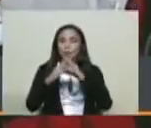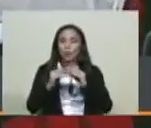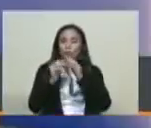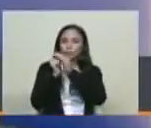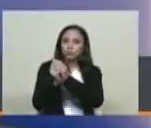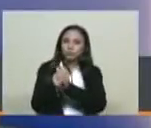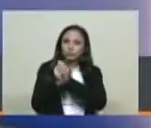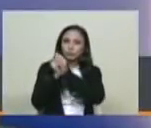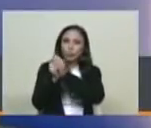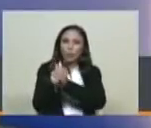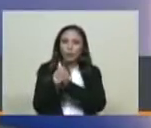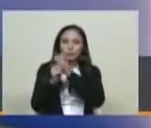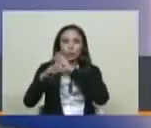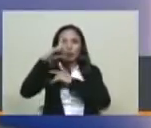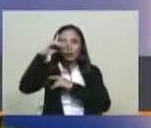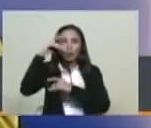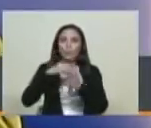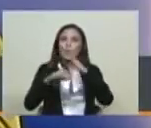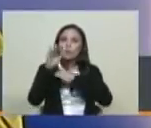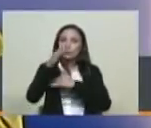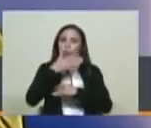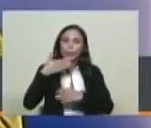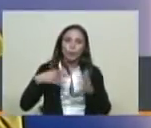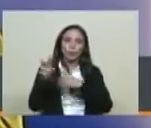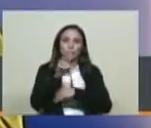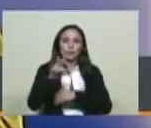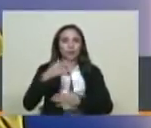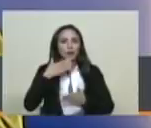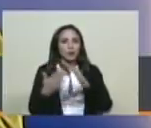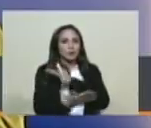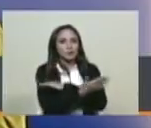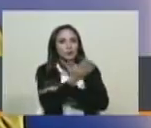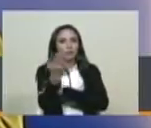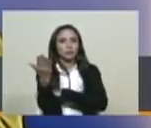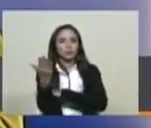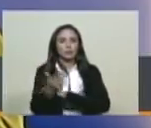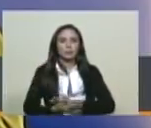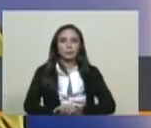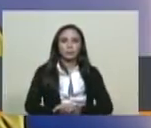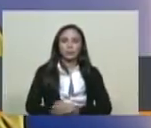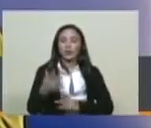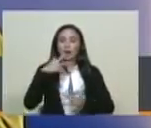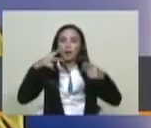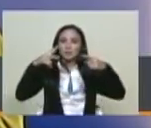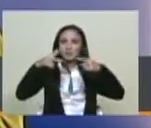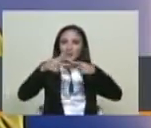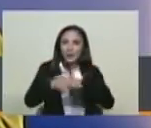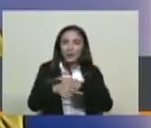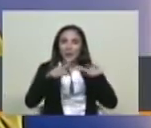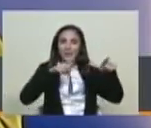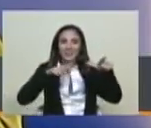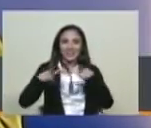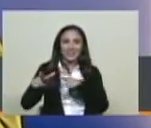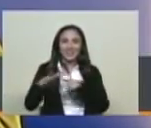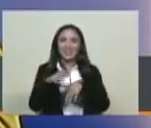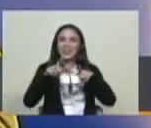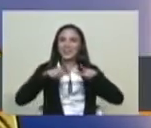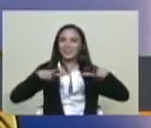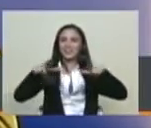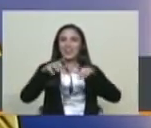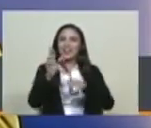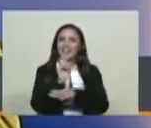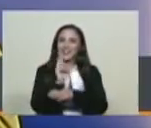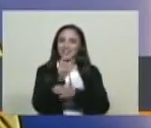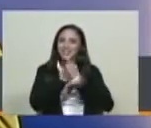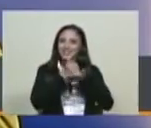Dios por el futuro de Venezuela. Muchas gracias, Venezuela. Queda inaugurado las salas de emergencia del